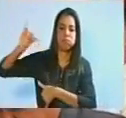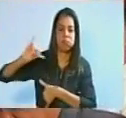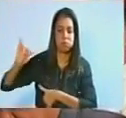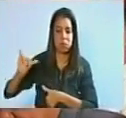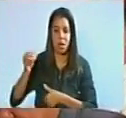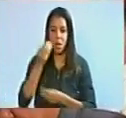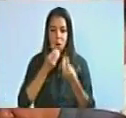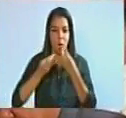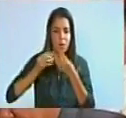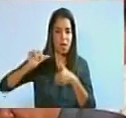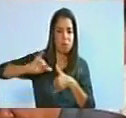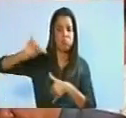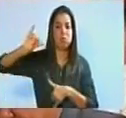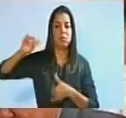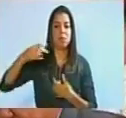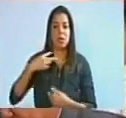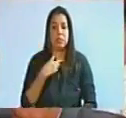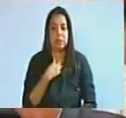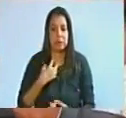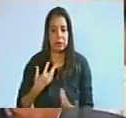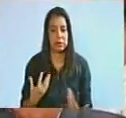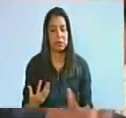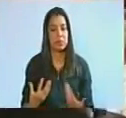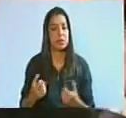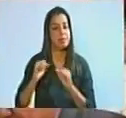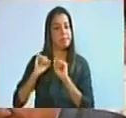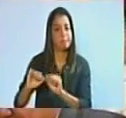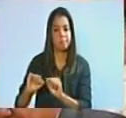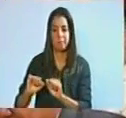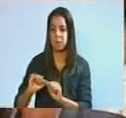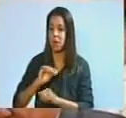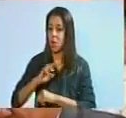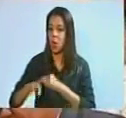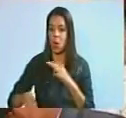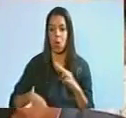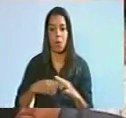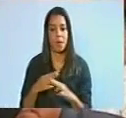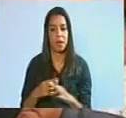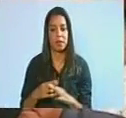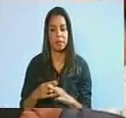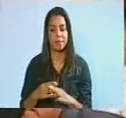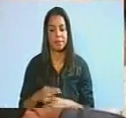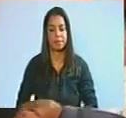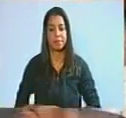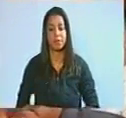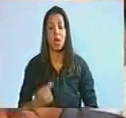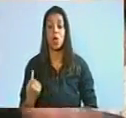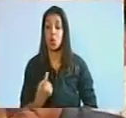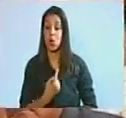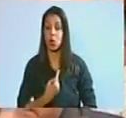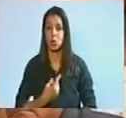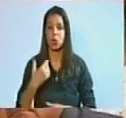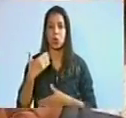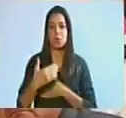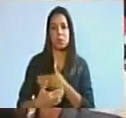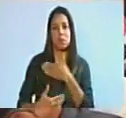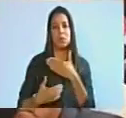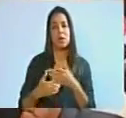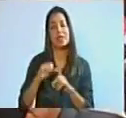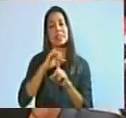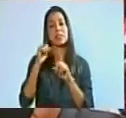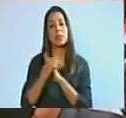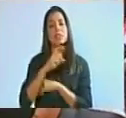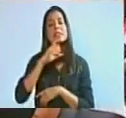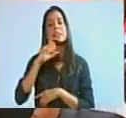inducida que hemos venido nosotros sufriendo durante los últimos tiempos. Hemos venido pasando por circunstancias